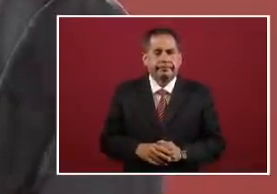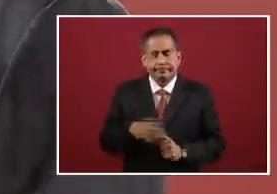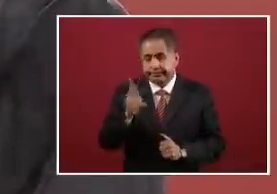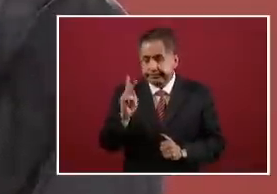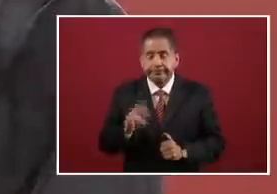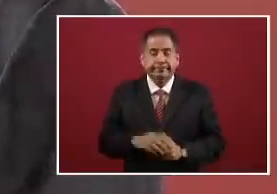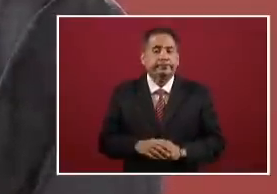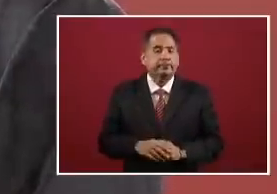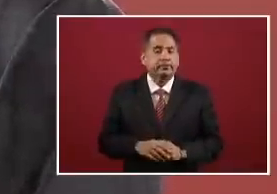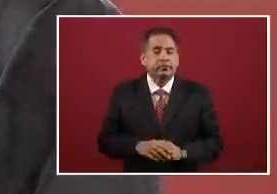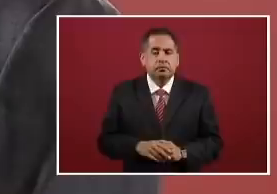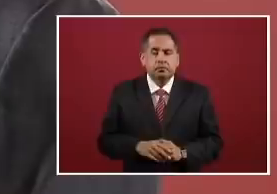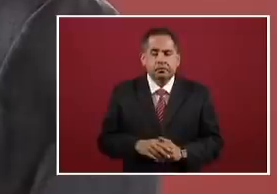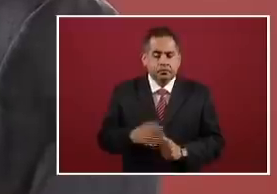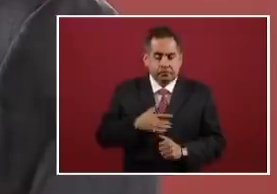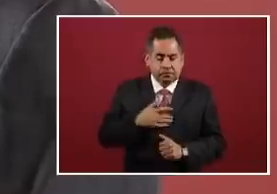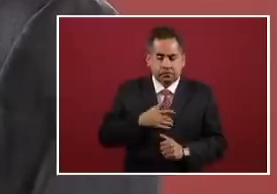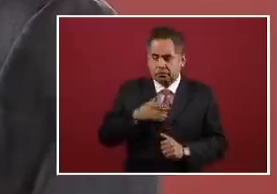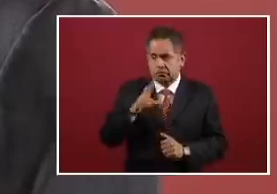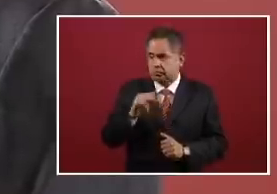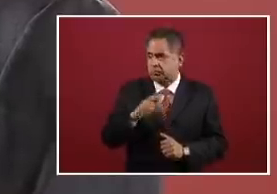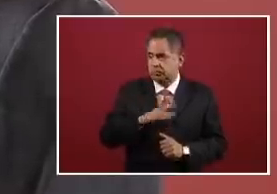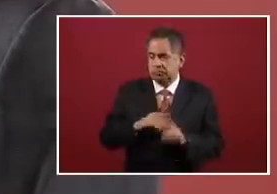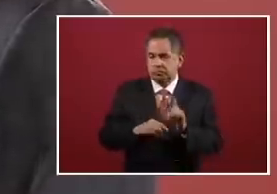pero no hay